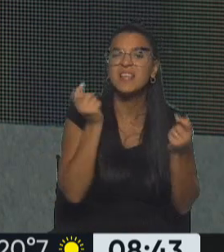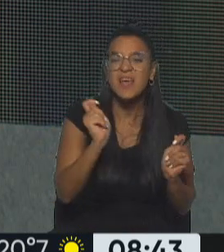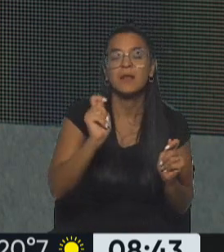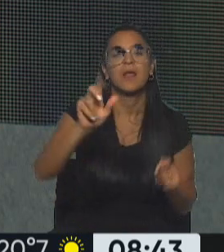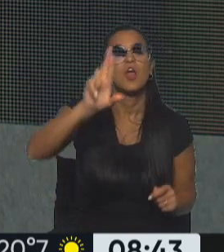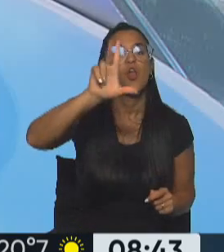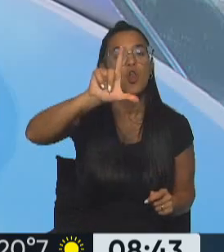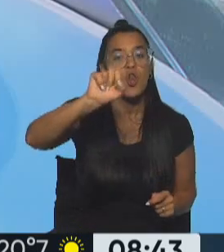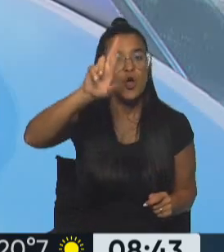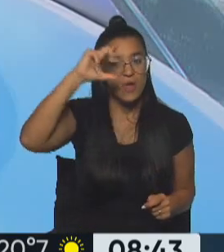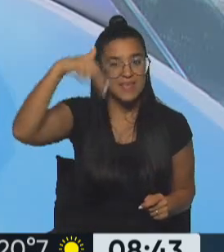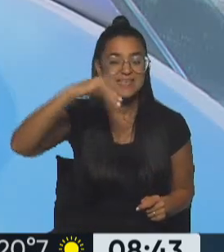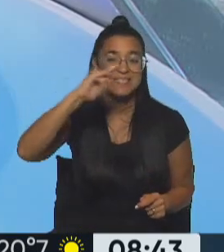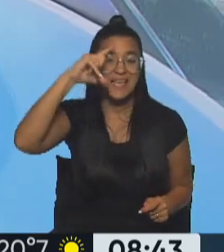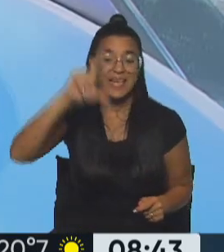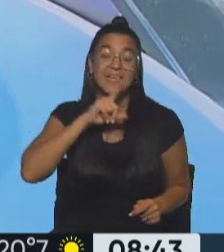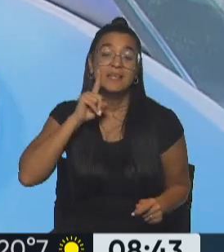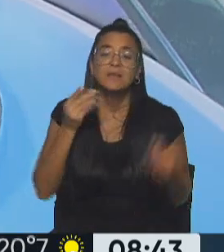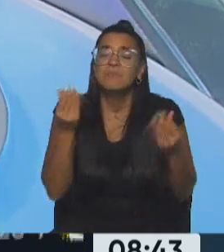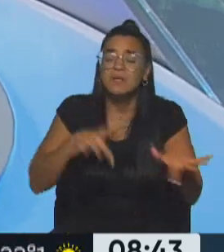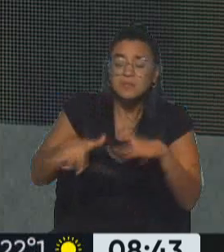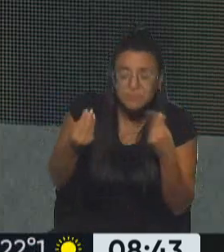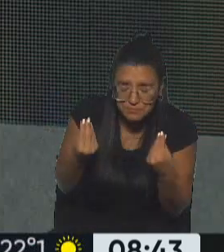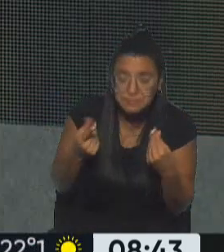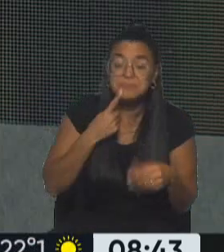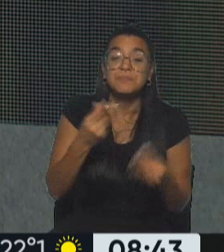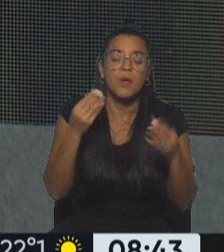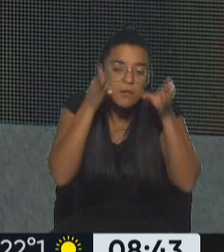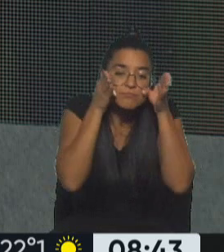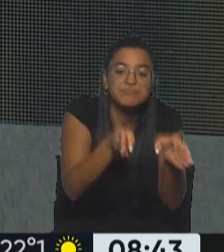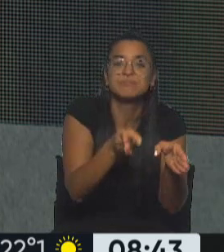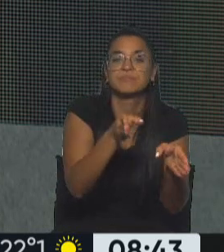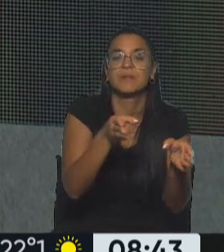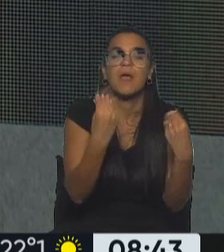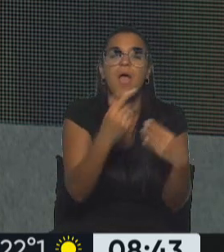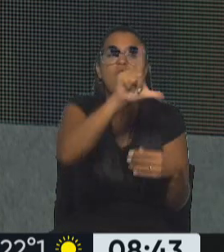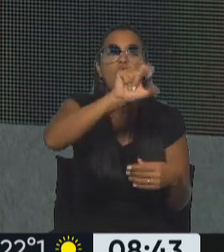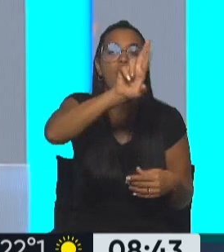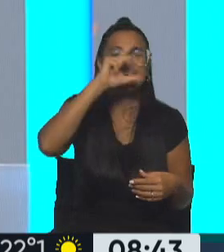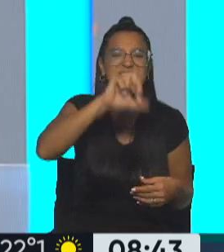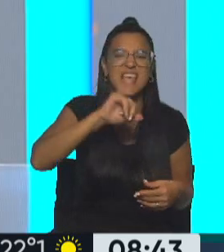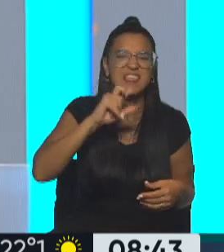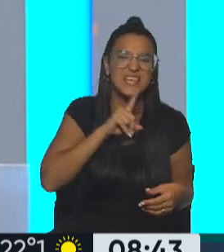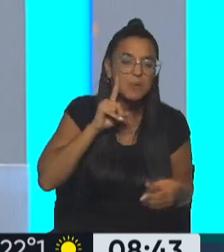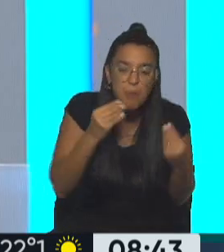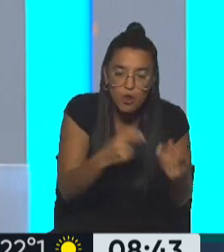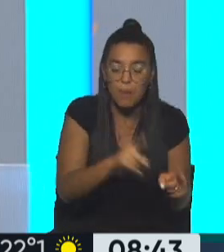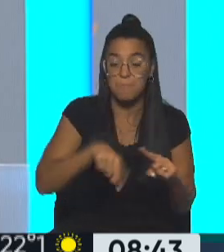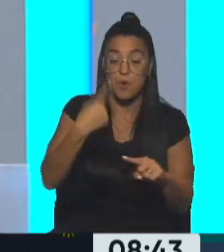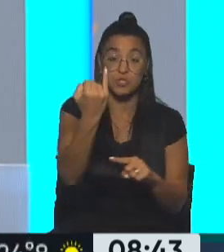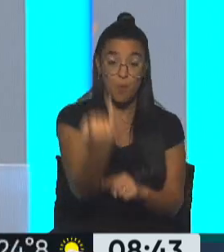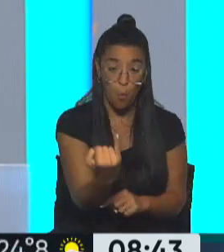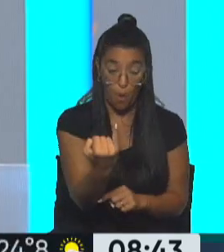Ricardo Lorenzetti. Néstor, ¿cuál es la situación y por qué focalizamos la atención en Lorenzetti? El próximo jueves se va a